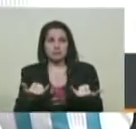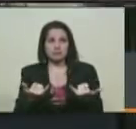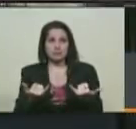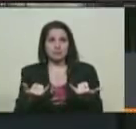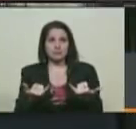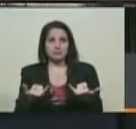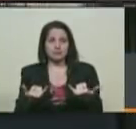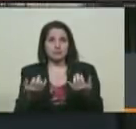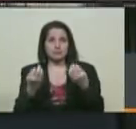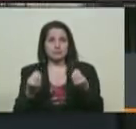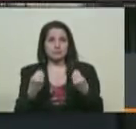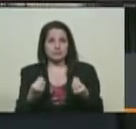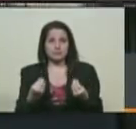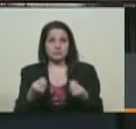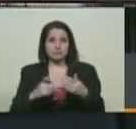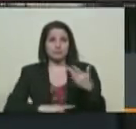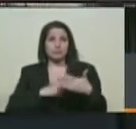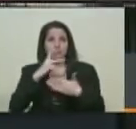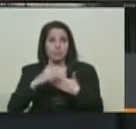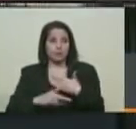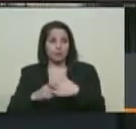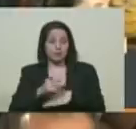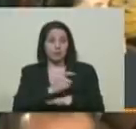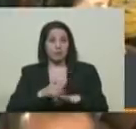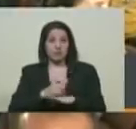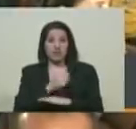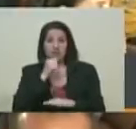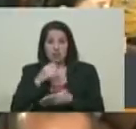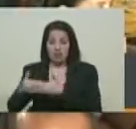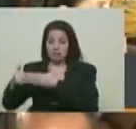¿Quién va a ser el plan de gobierno? ¿La embajada gringa?